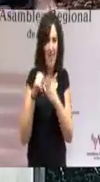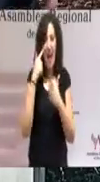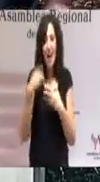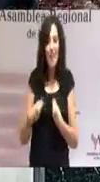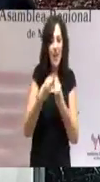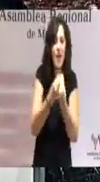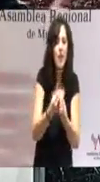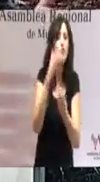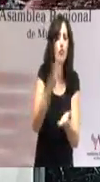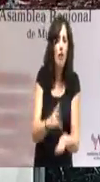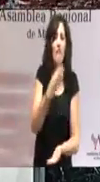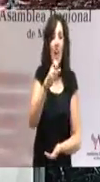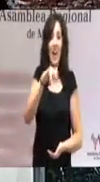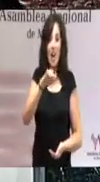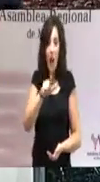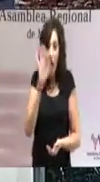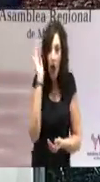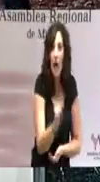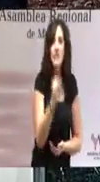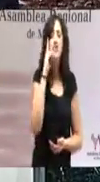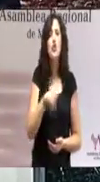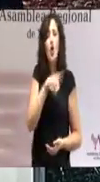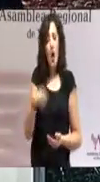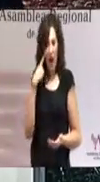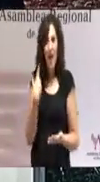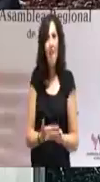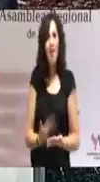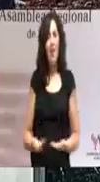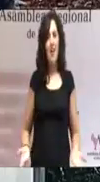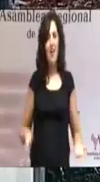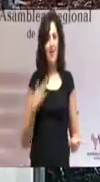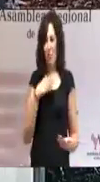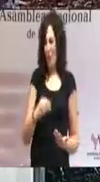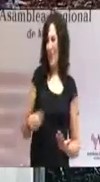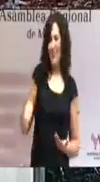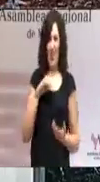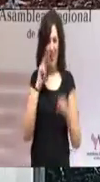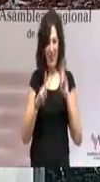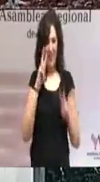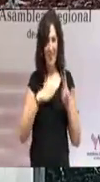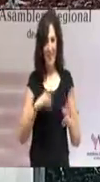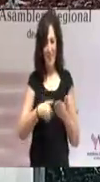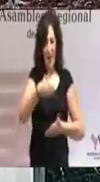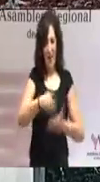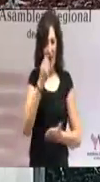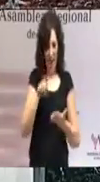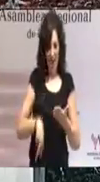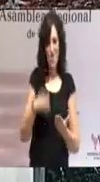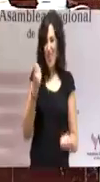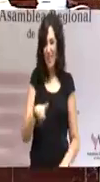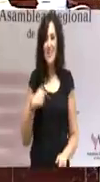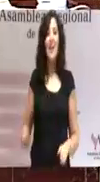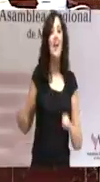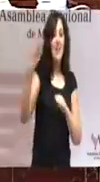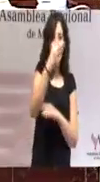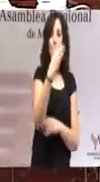de verdad está en Beniel. Si esto lo podemos saber entre todos. No hace falta leer los periódicos. Hace falta ir a Beniel